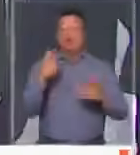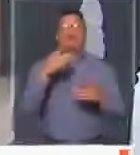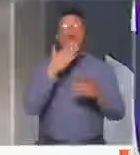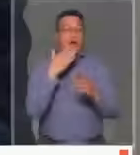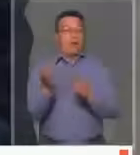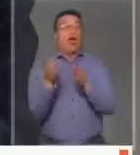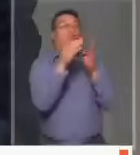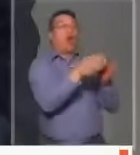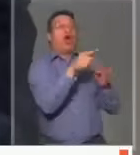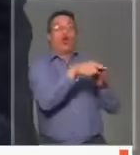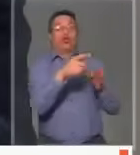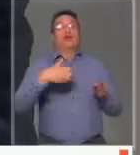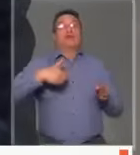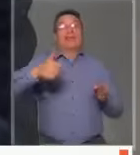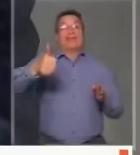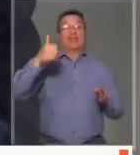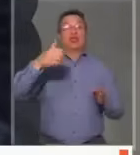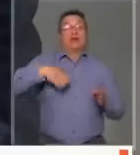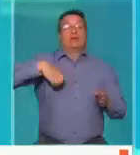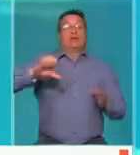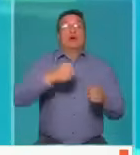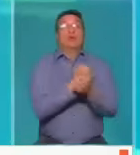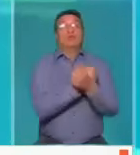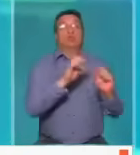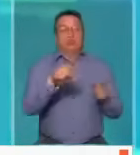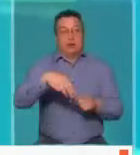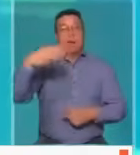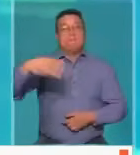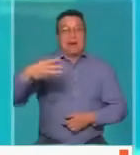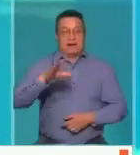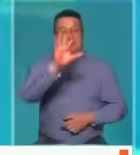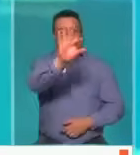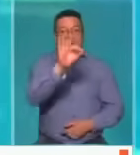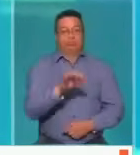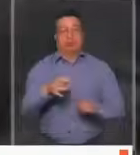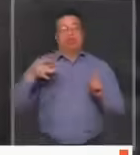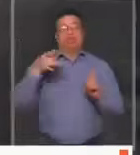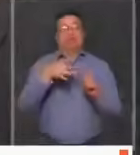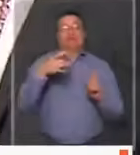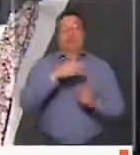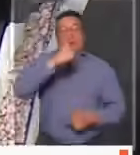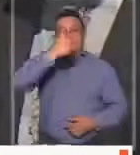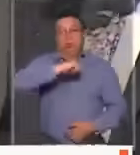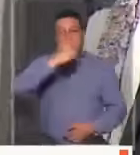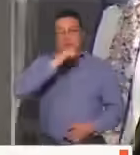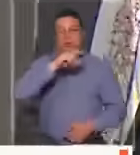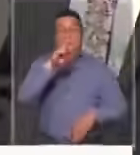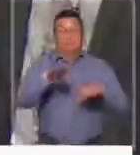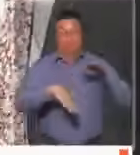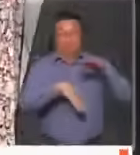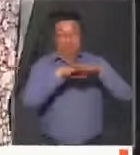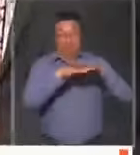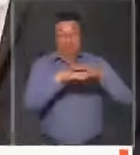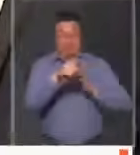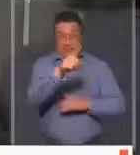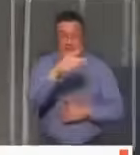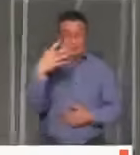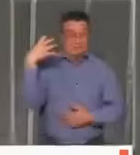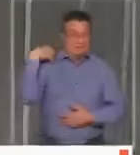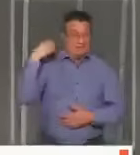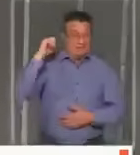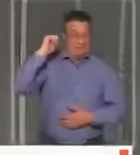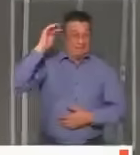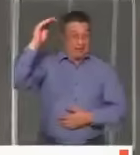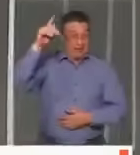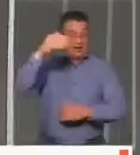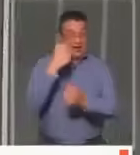del director general de la PDI, quien será formalizado este martes por eventual violación de secreto, es que el máximo jefe de la policía uniformada deberá enfrentar